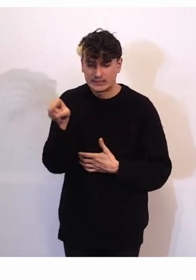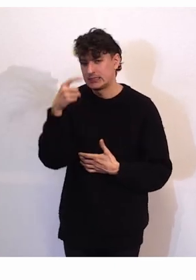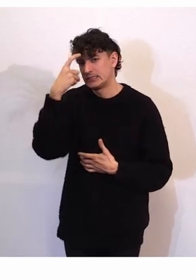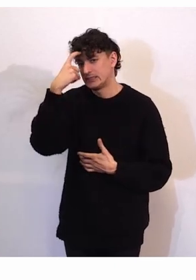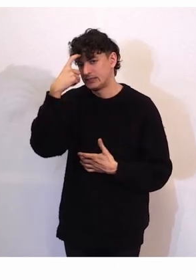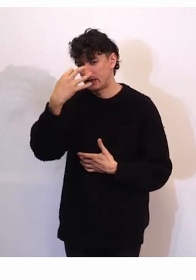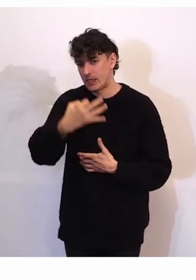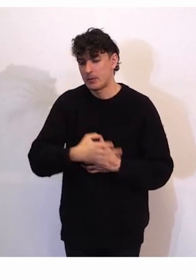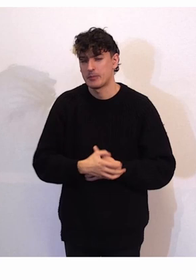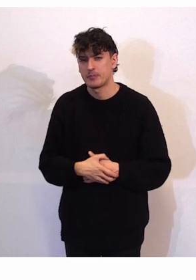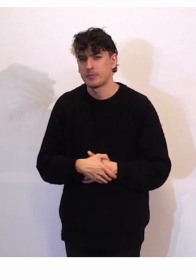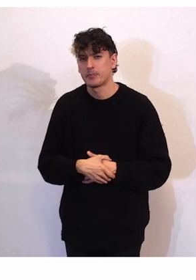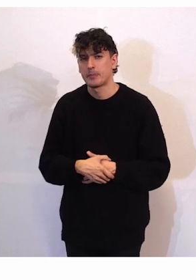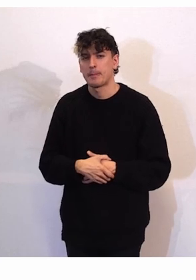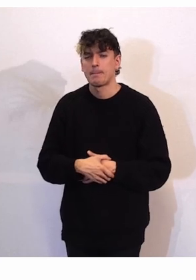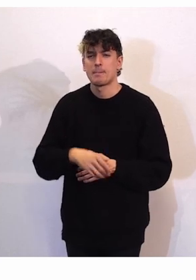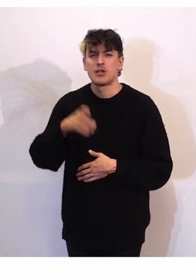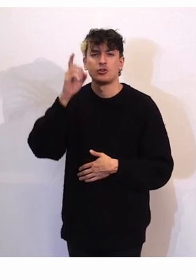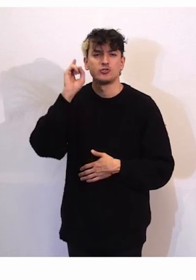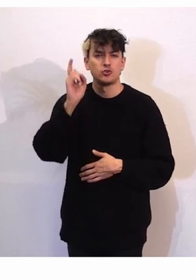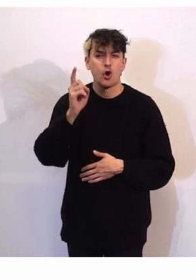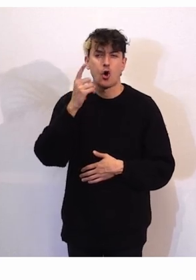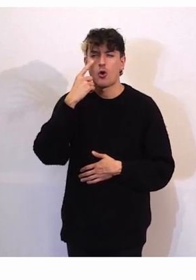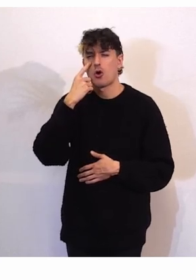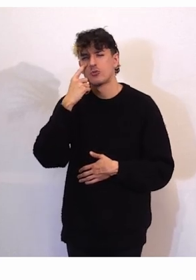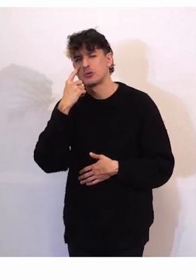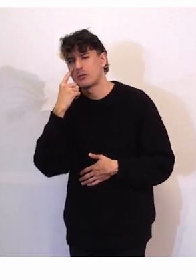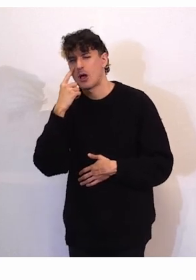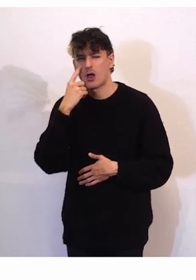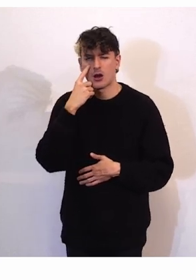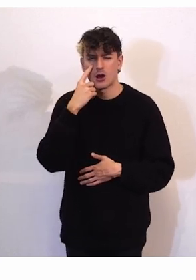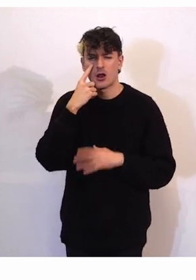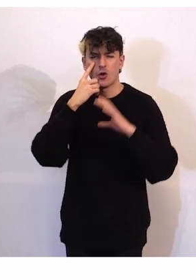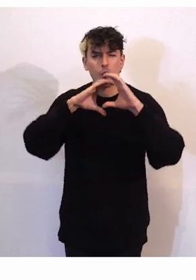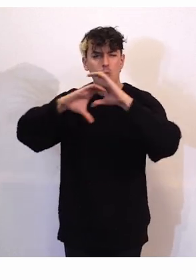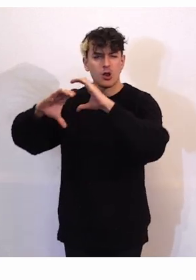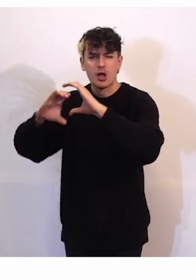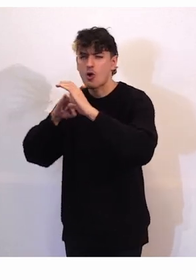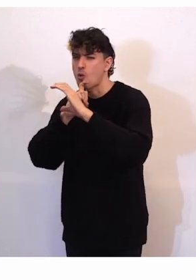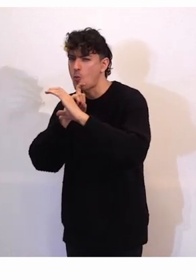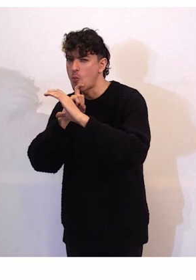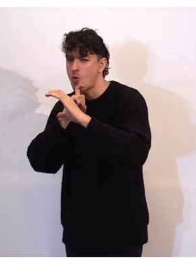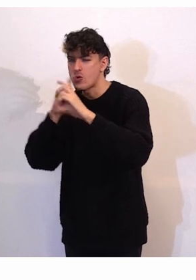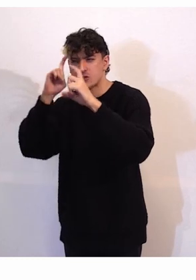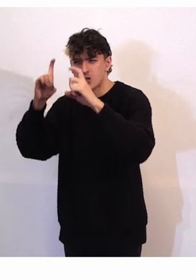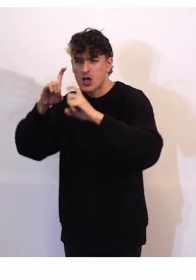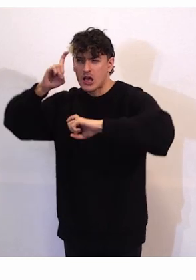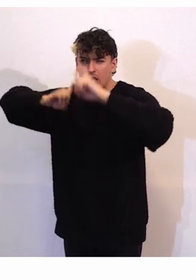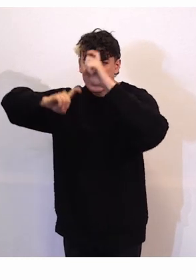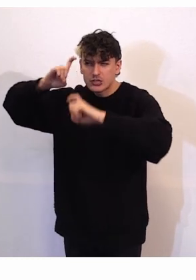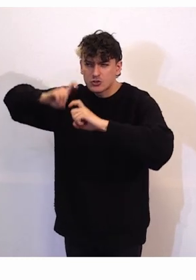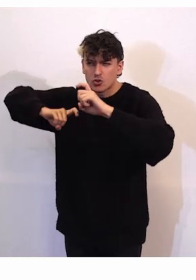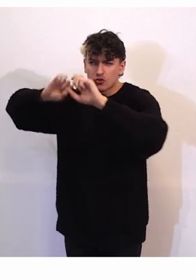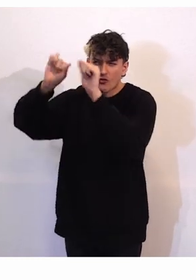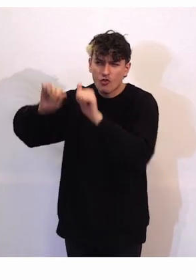saber. Y no solo observar cómo se comunican, ¿no? Y entender todos esos gestos, todas